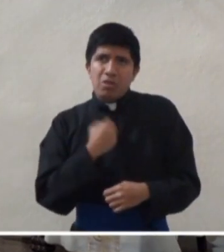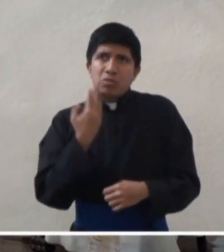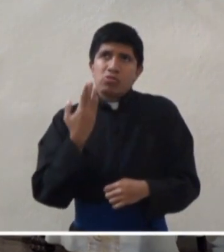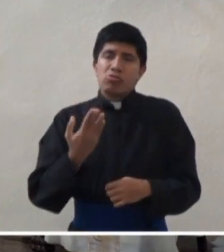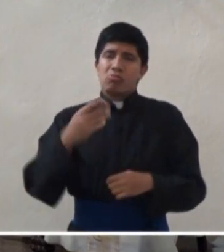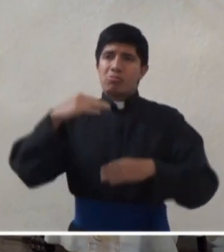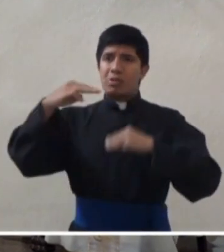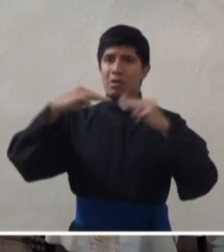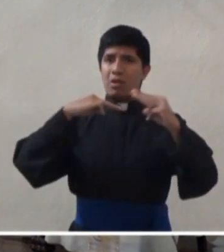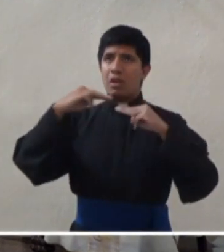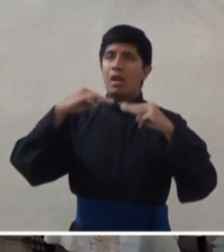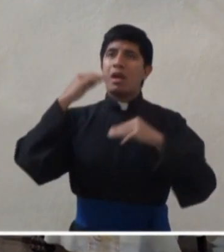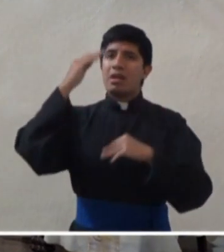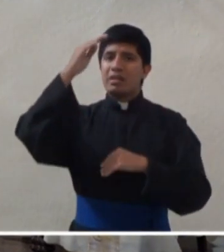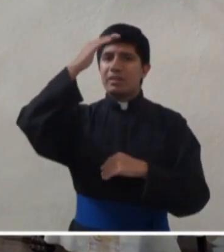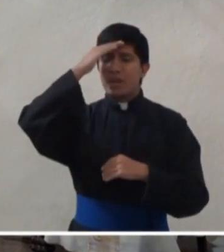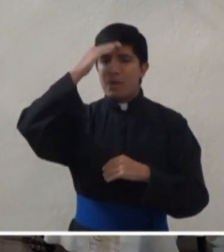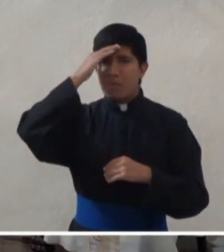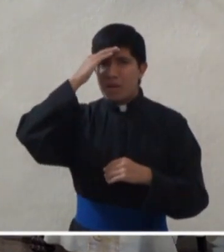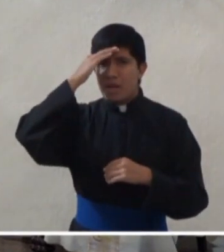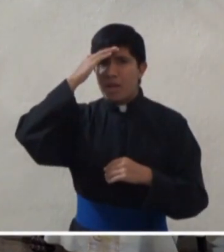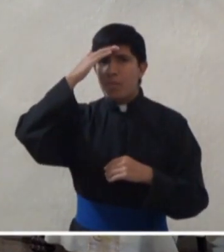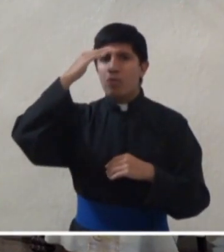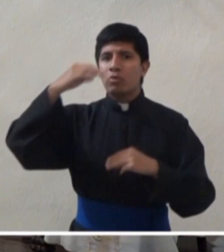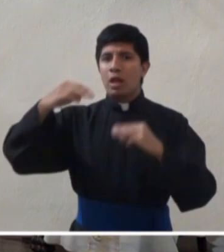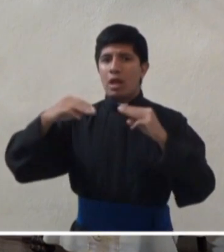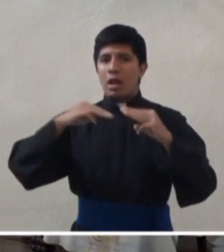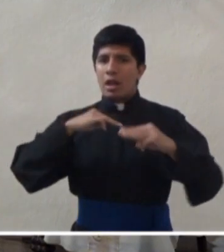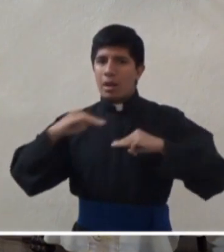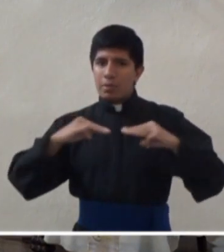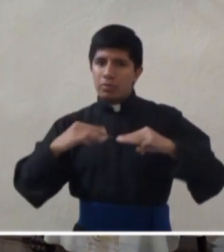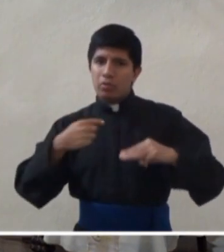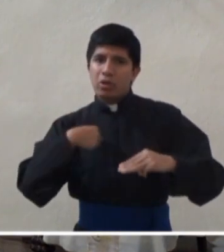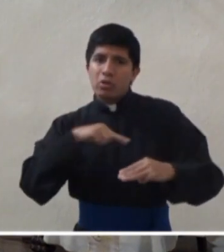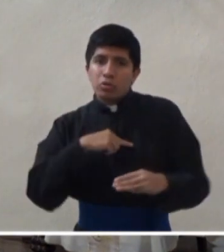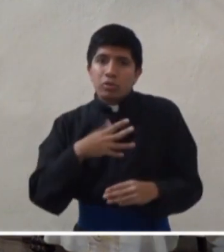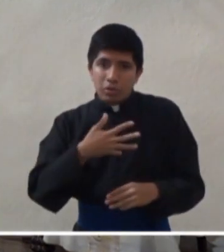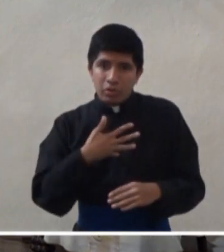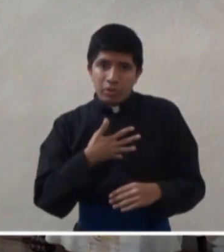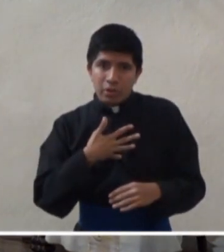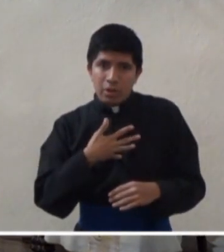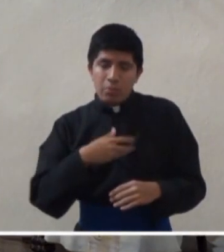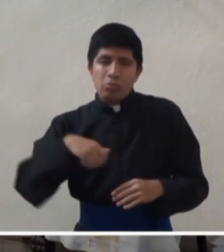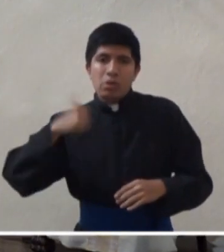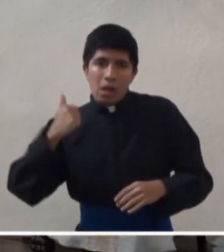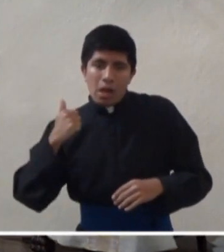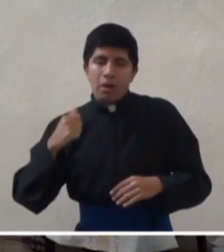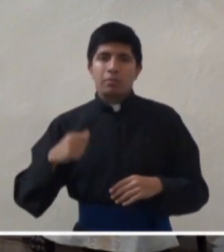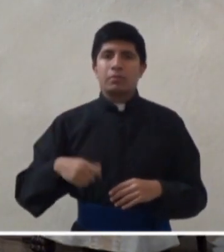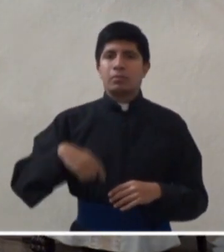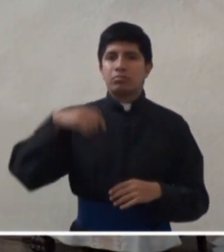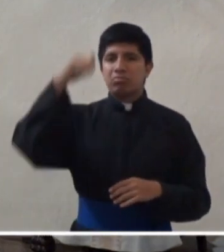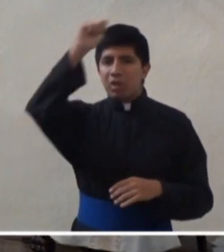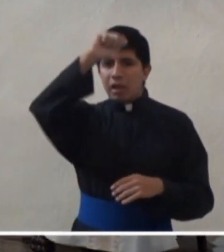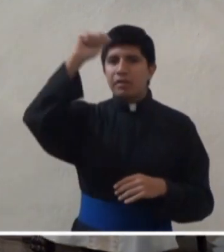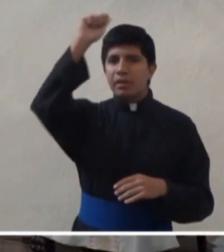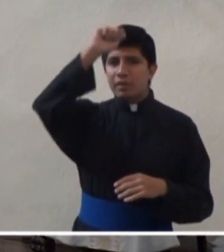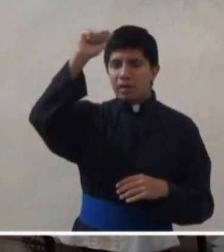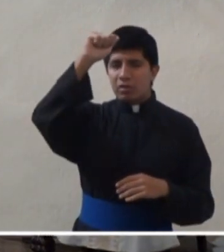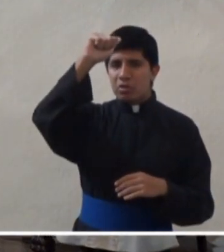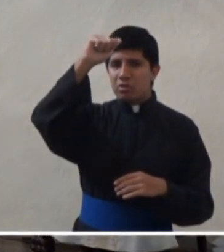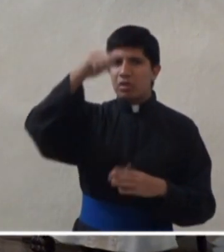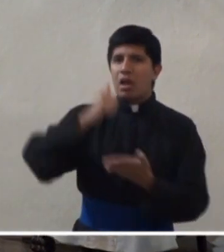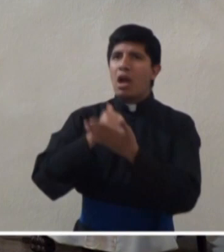la misión que he recibido de Dios: ser sacerdote, llevar la función de auxiliar a mi